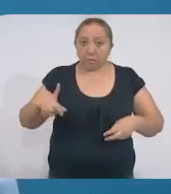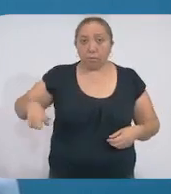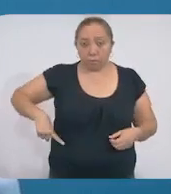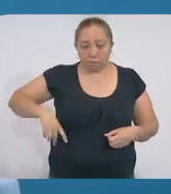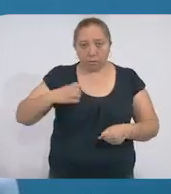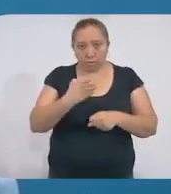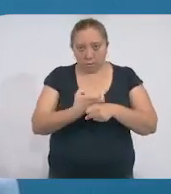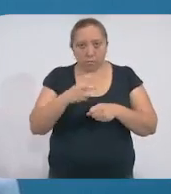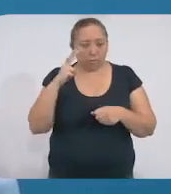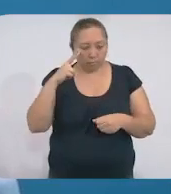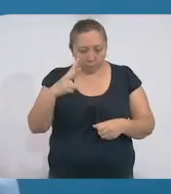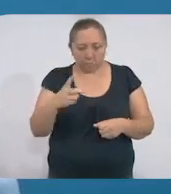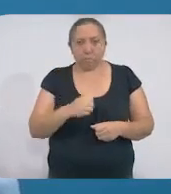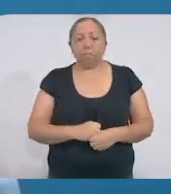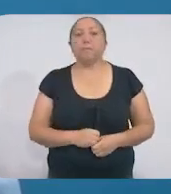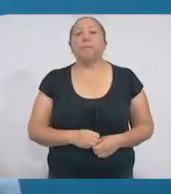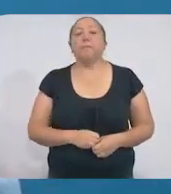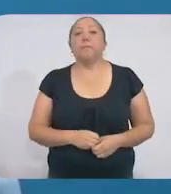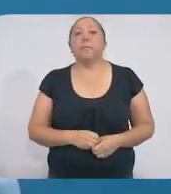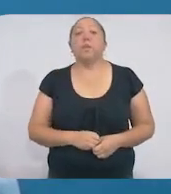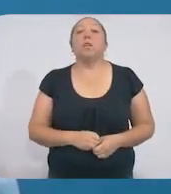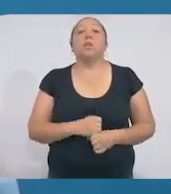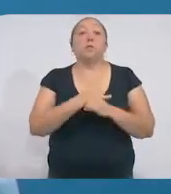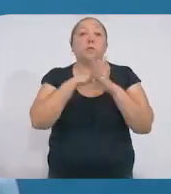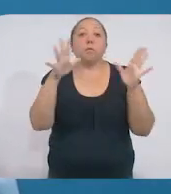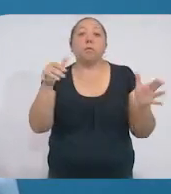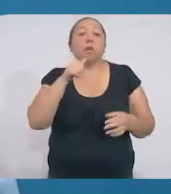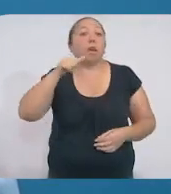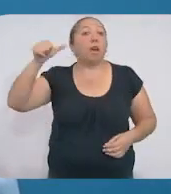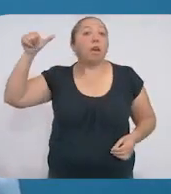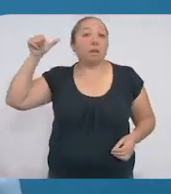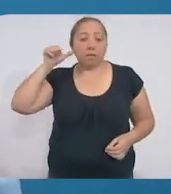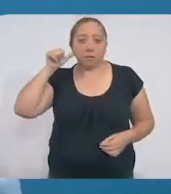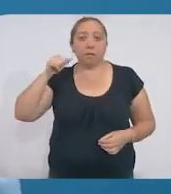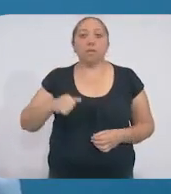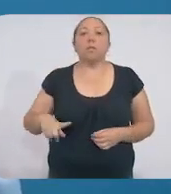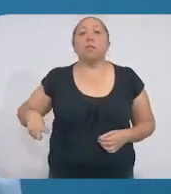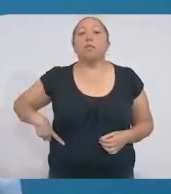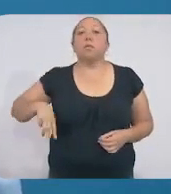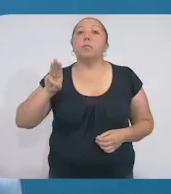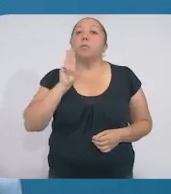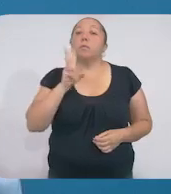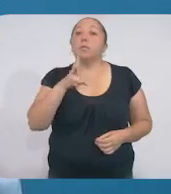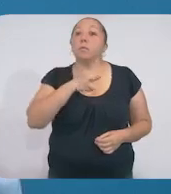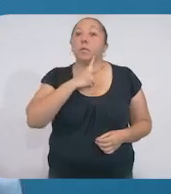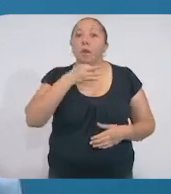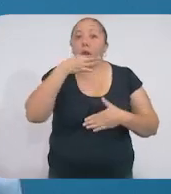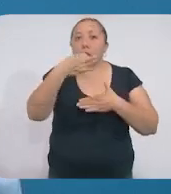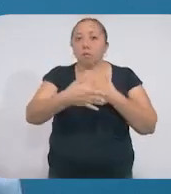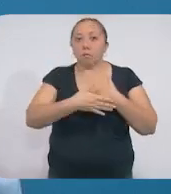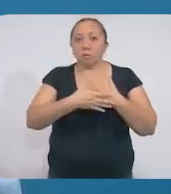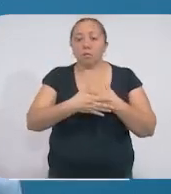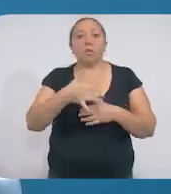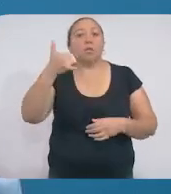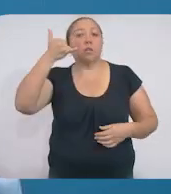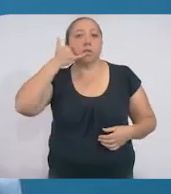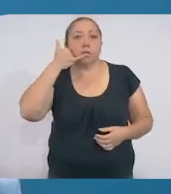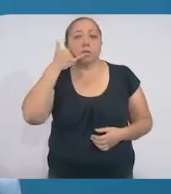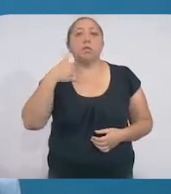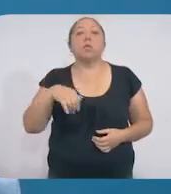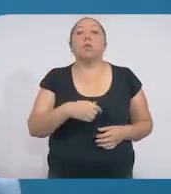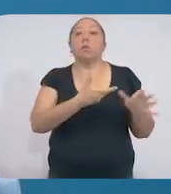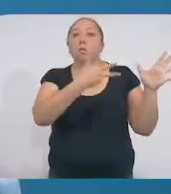que no provengan de fuentes oficiales. Como se informó el día de ayer, el gobernador Mauricio Vila anunció la línea